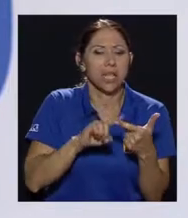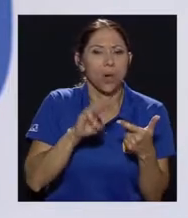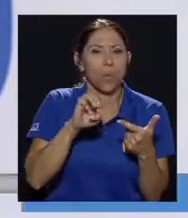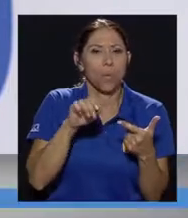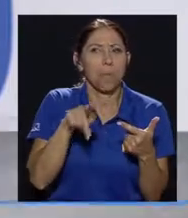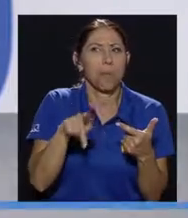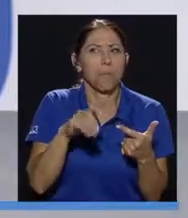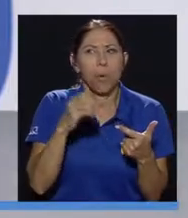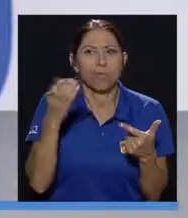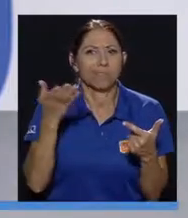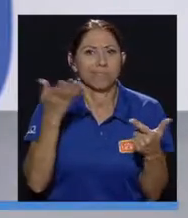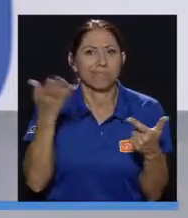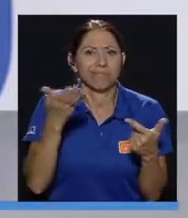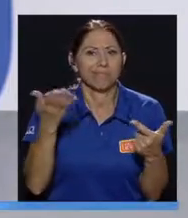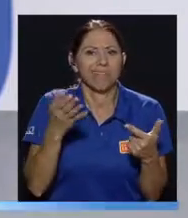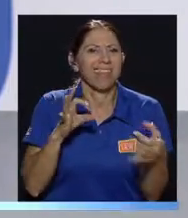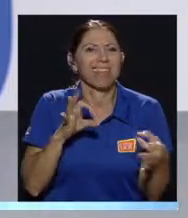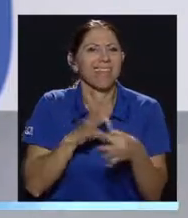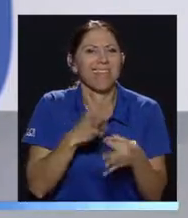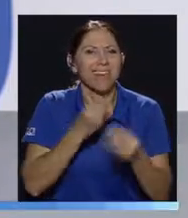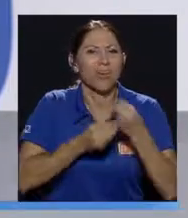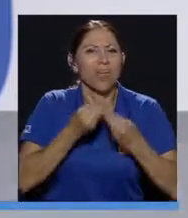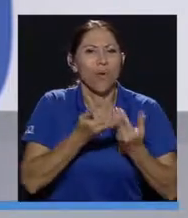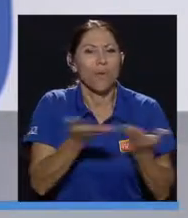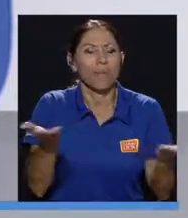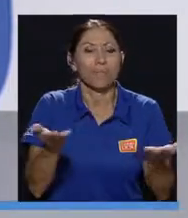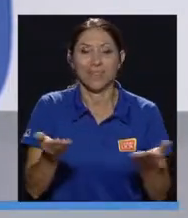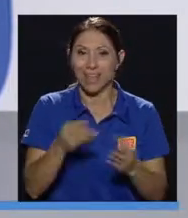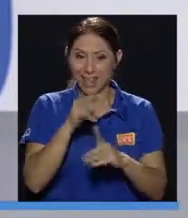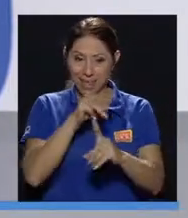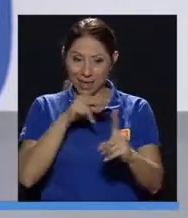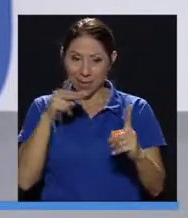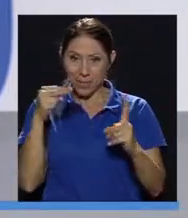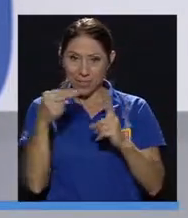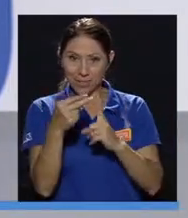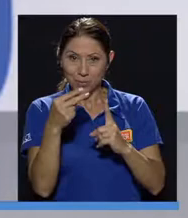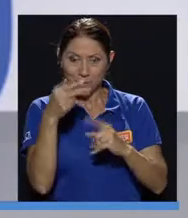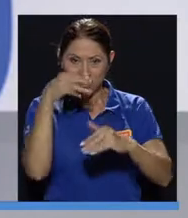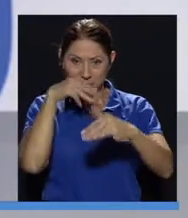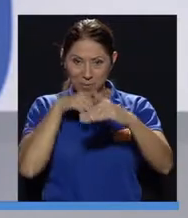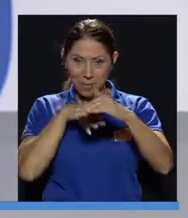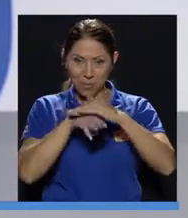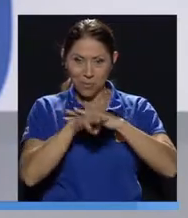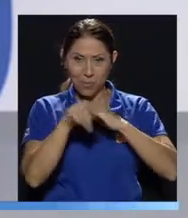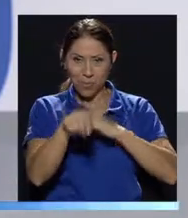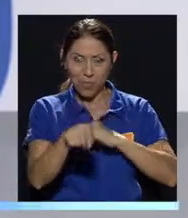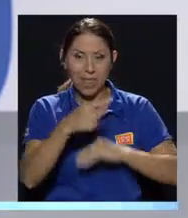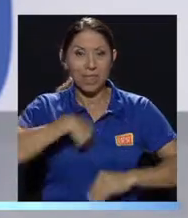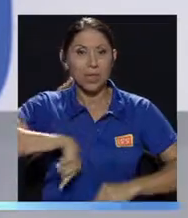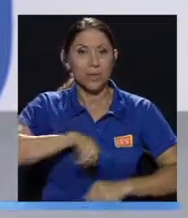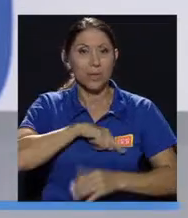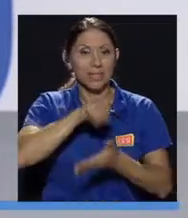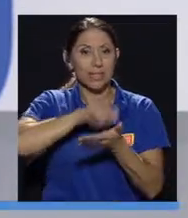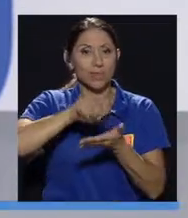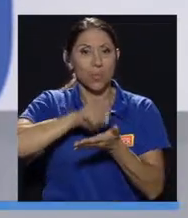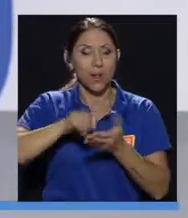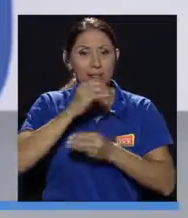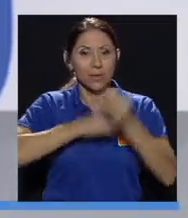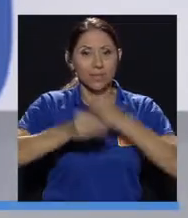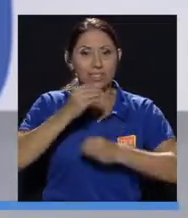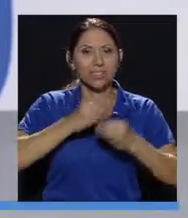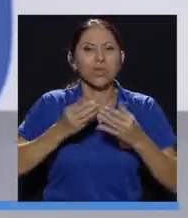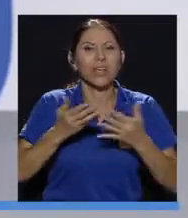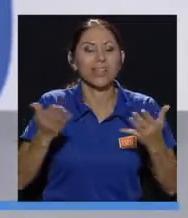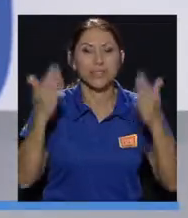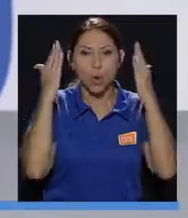otra institución? Parte de la visión y la misión de la Escuela de Nutrición de nuestra universidad está en transferir el